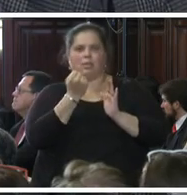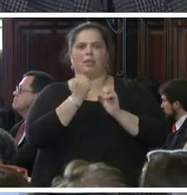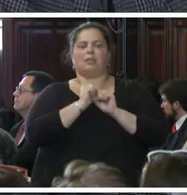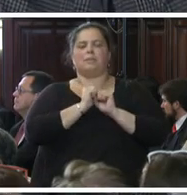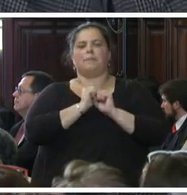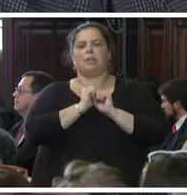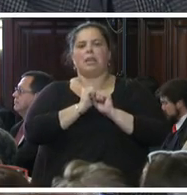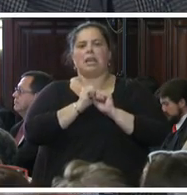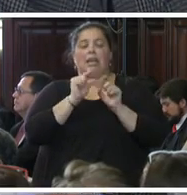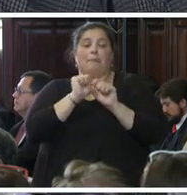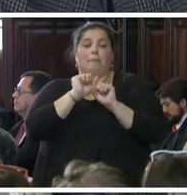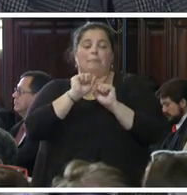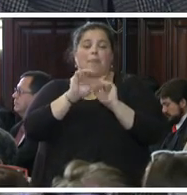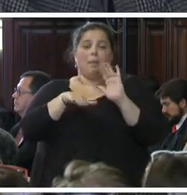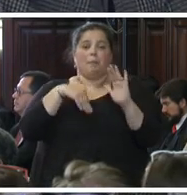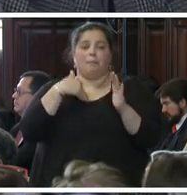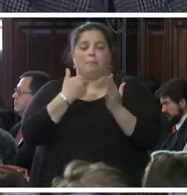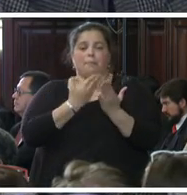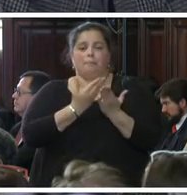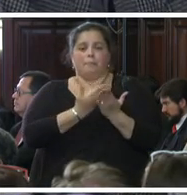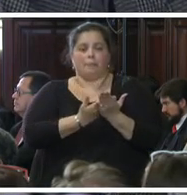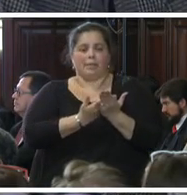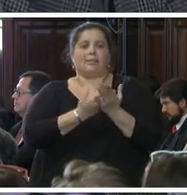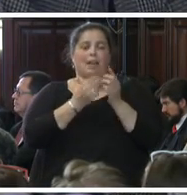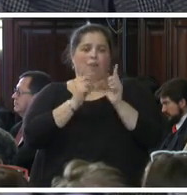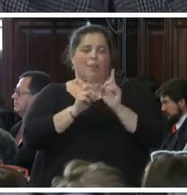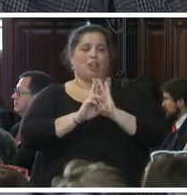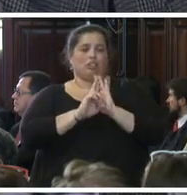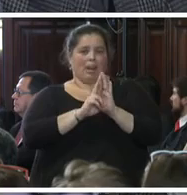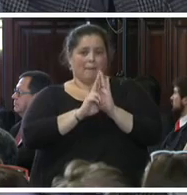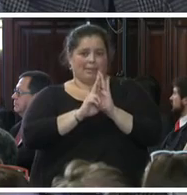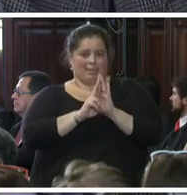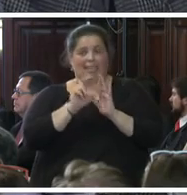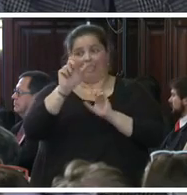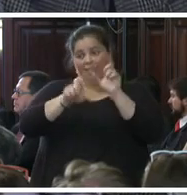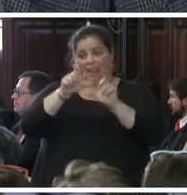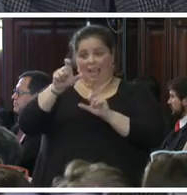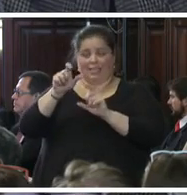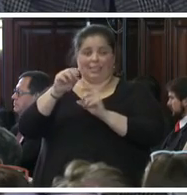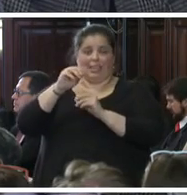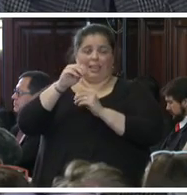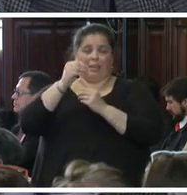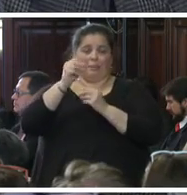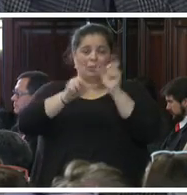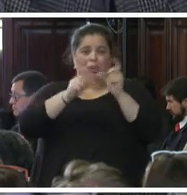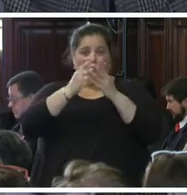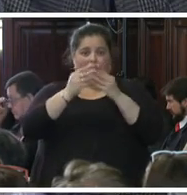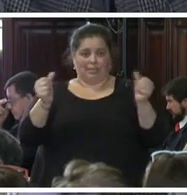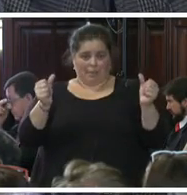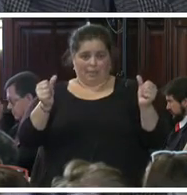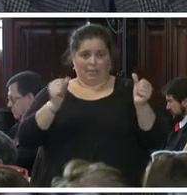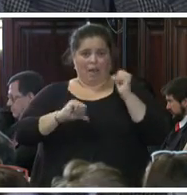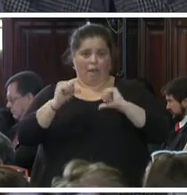también por los representantes de las víctimas para para poder